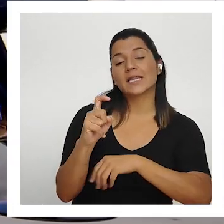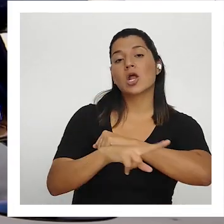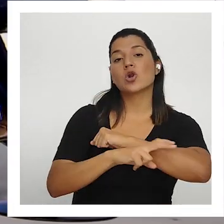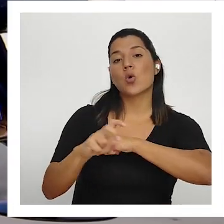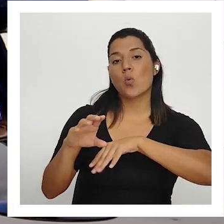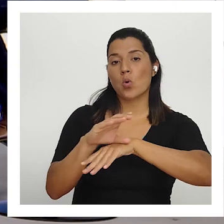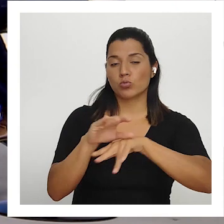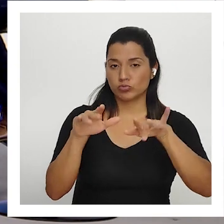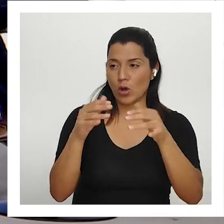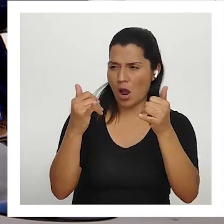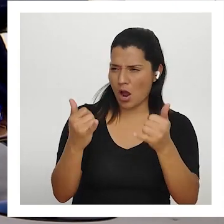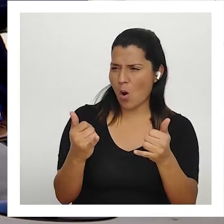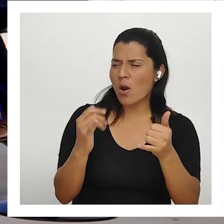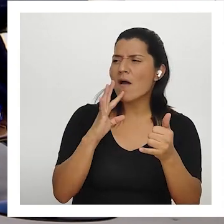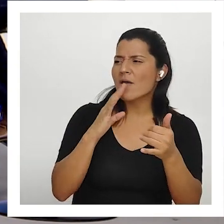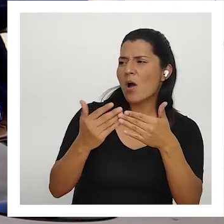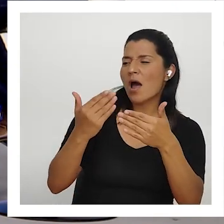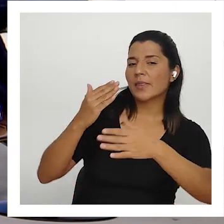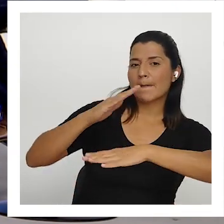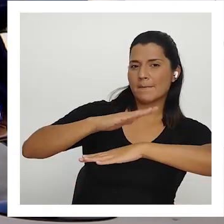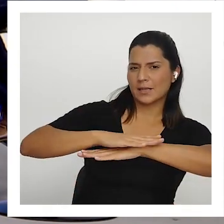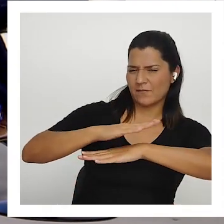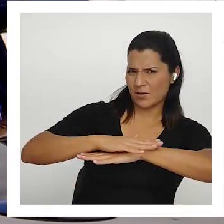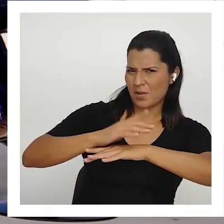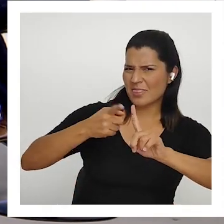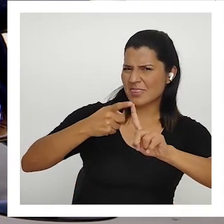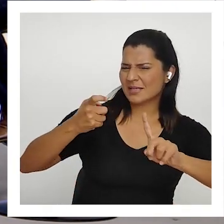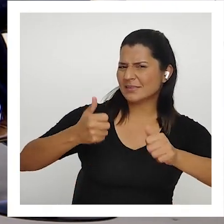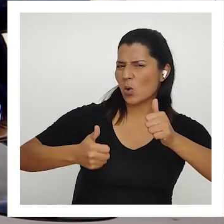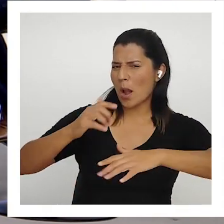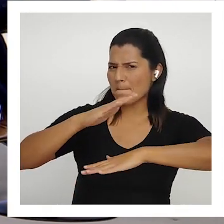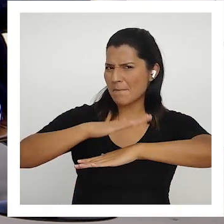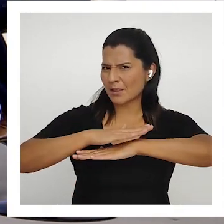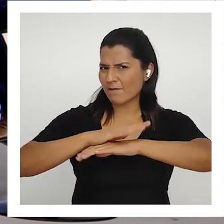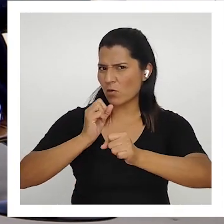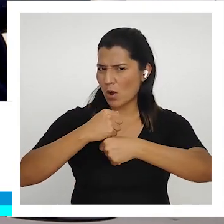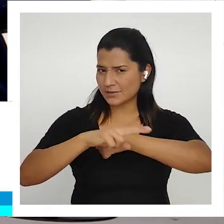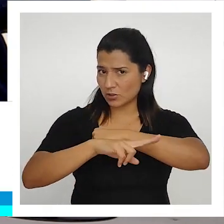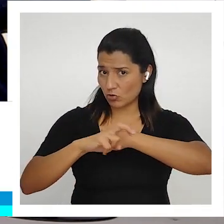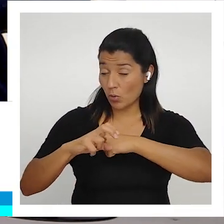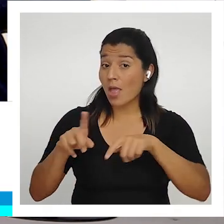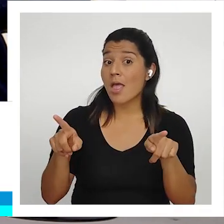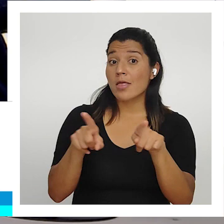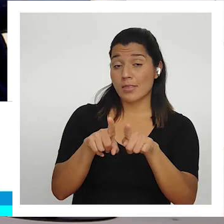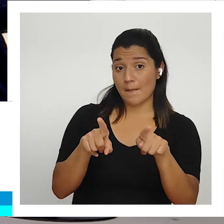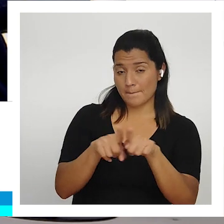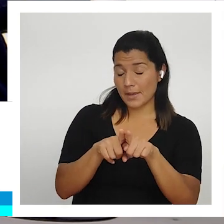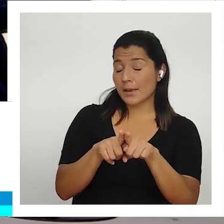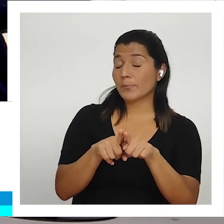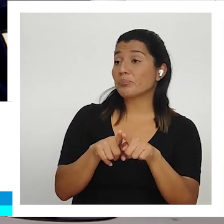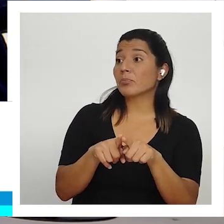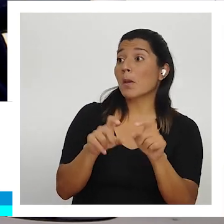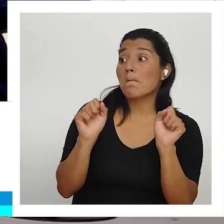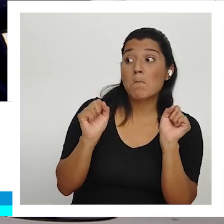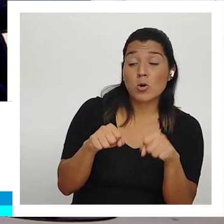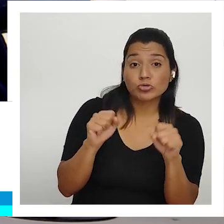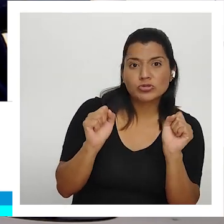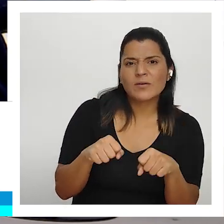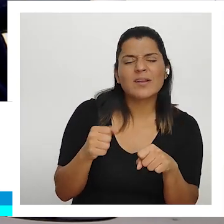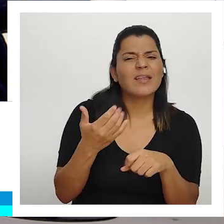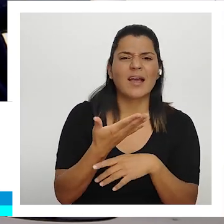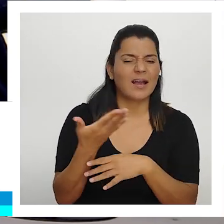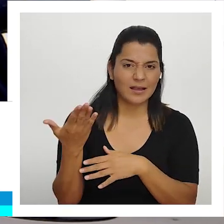Gracias por continuar con Conversamos. Estamos hablando sobre estafas que se podrían estar cometiendo con ofertas laborales